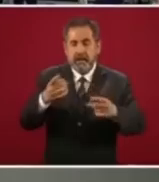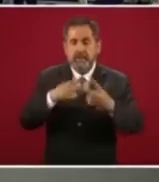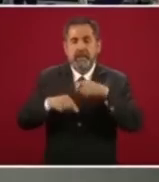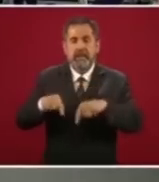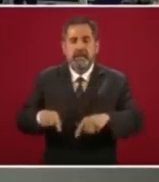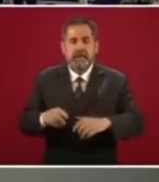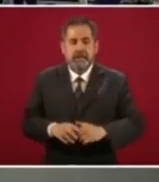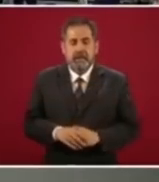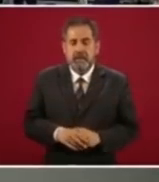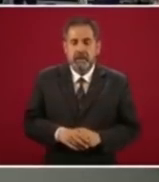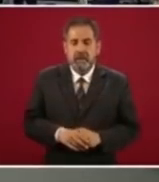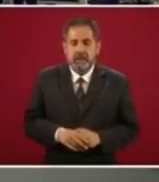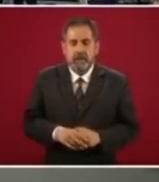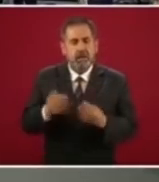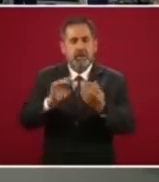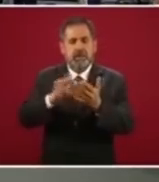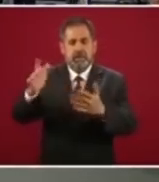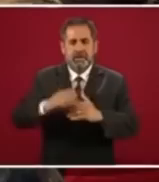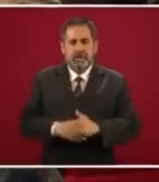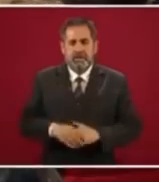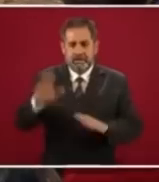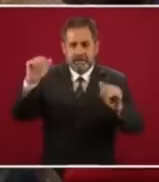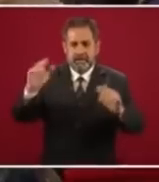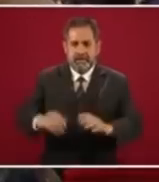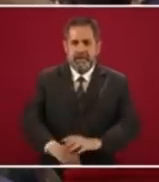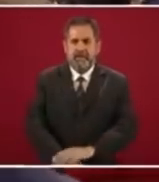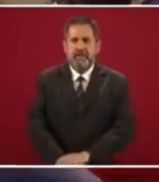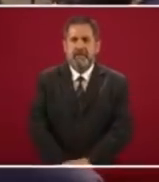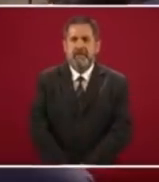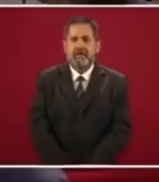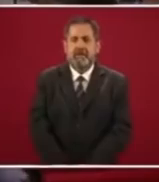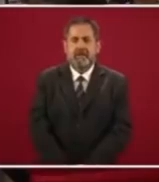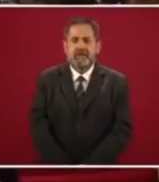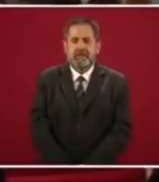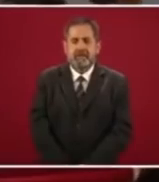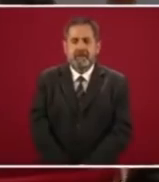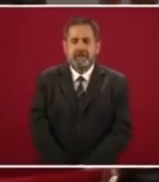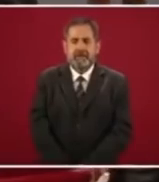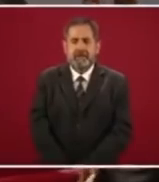Raquel. ¿Sí? Muy bien, muchas gracias. Nos vemos.